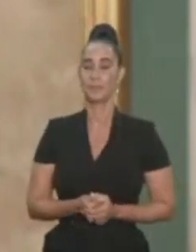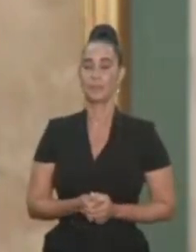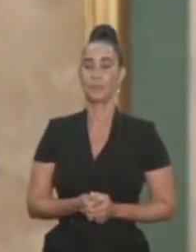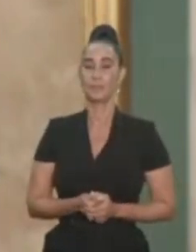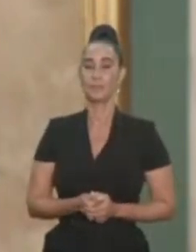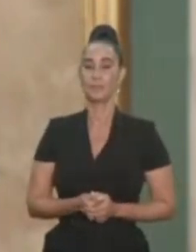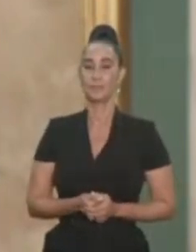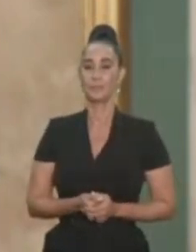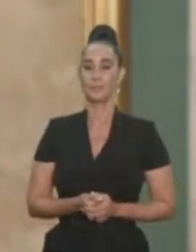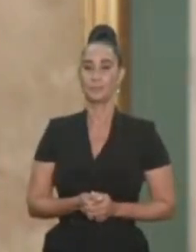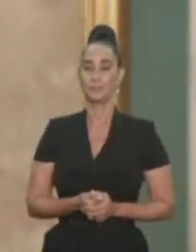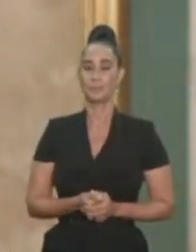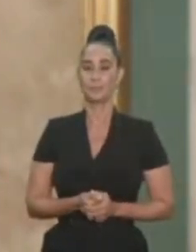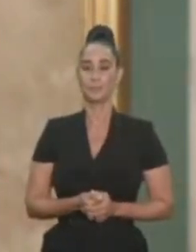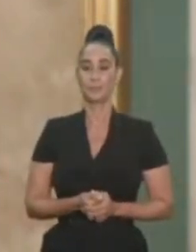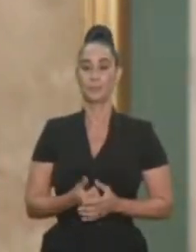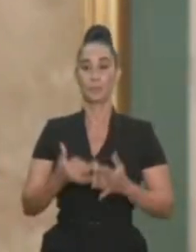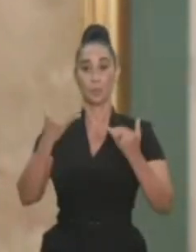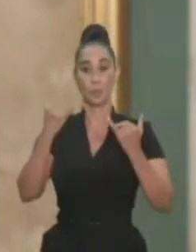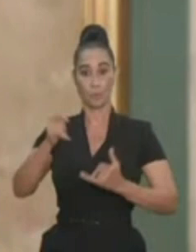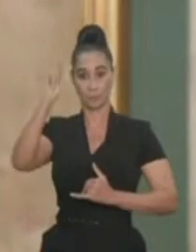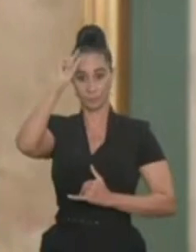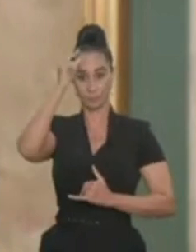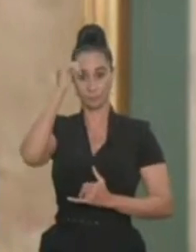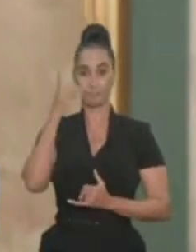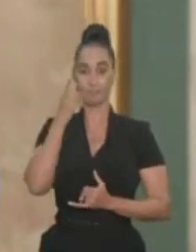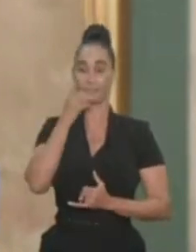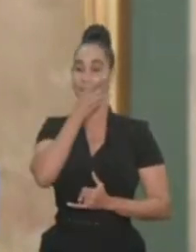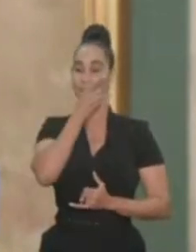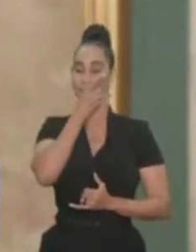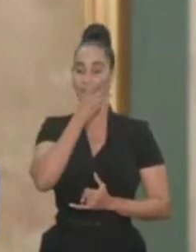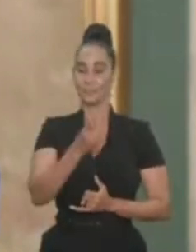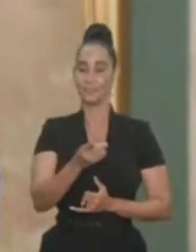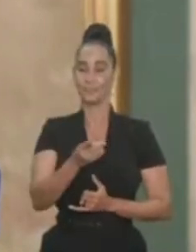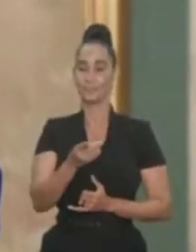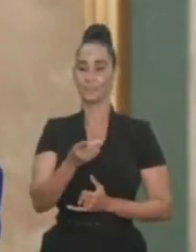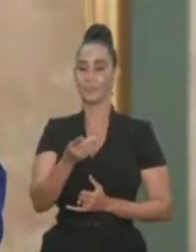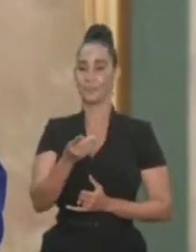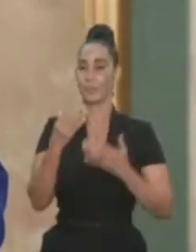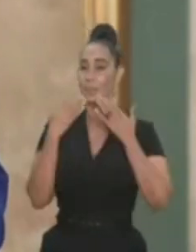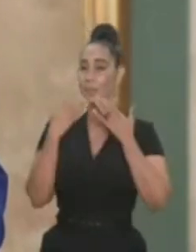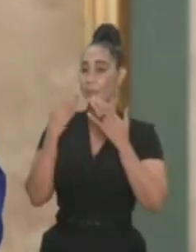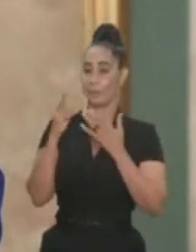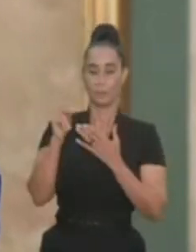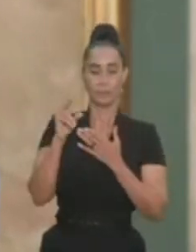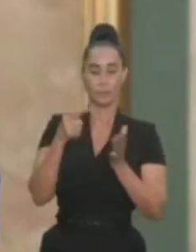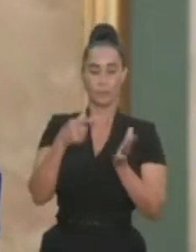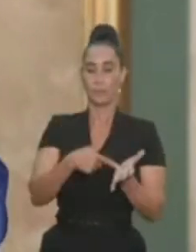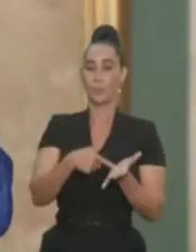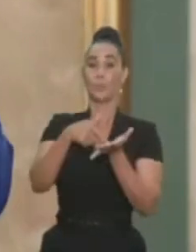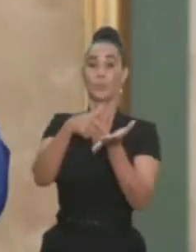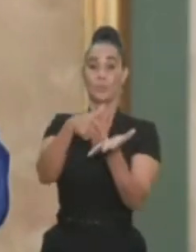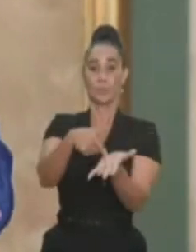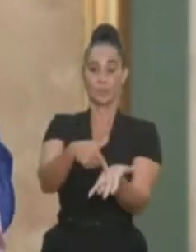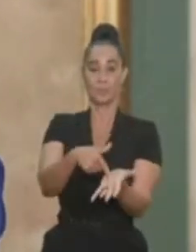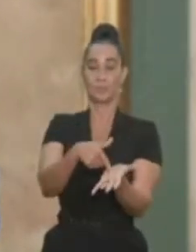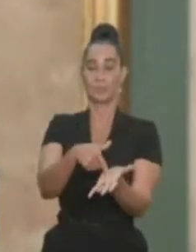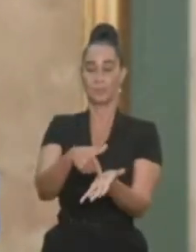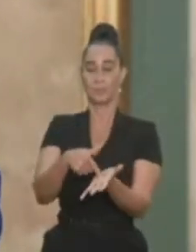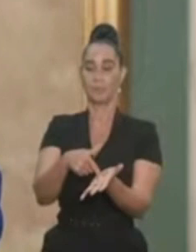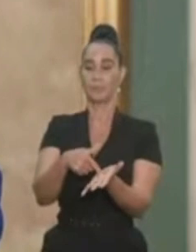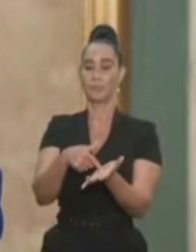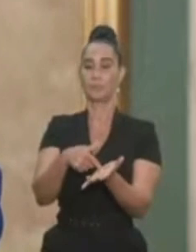Hoy, el gobierno dominicano, no hay que dar las gracias, sino un reconocimiento que